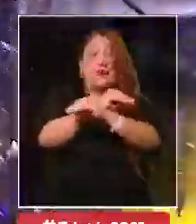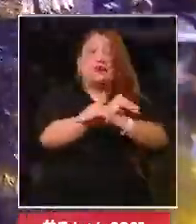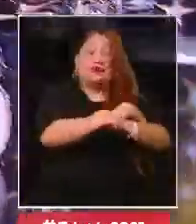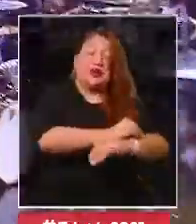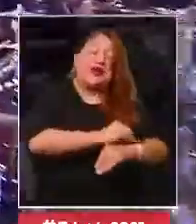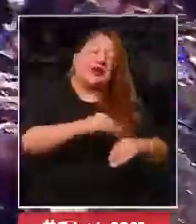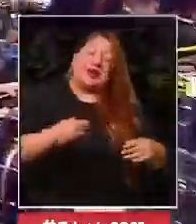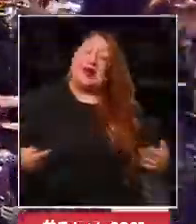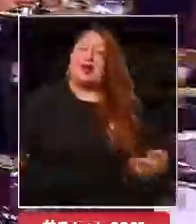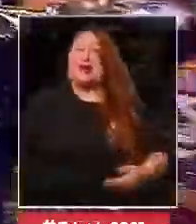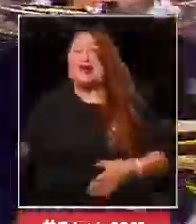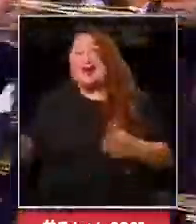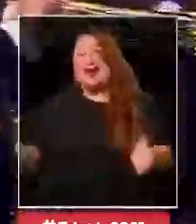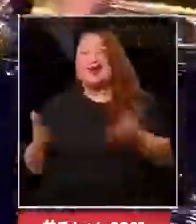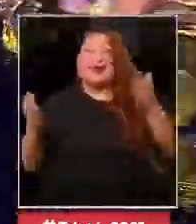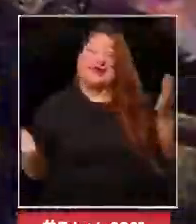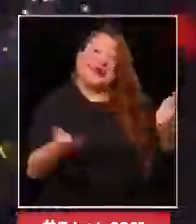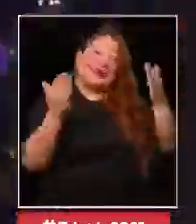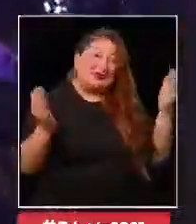e